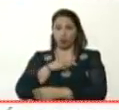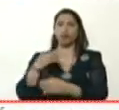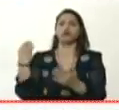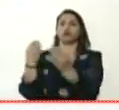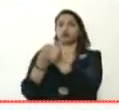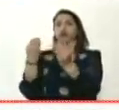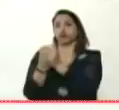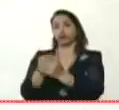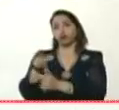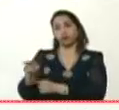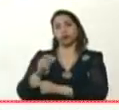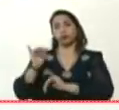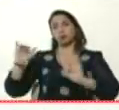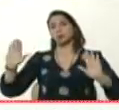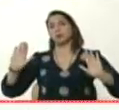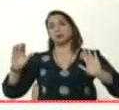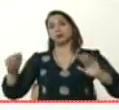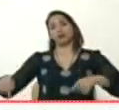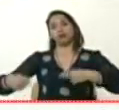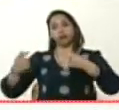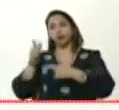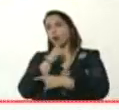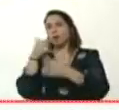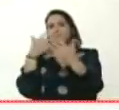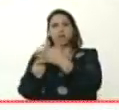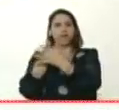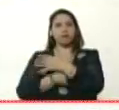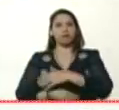No, de verdad. No tengamos duda de eso.